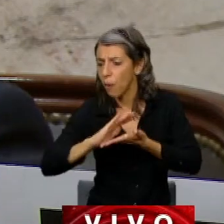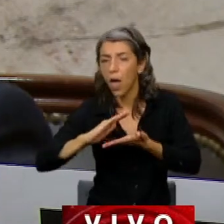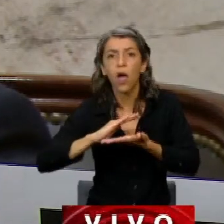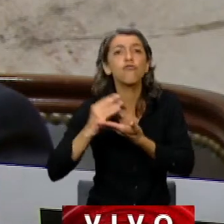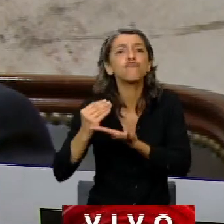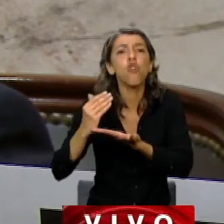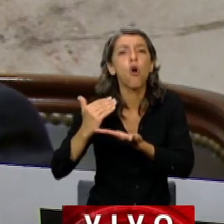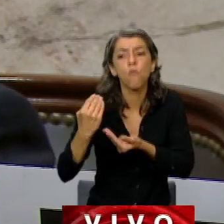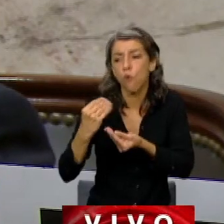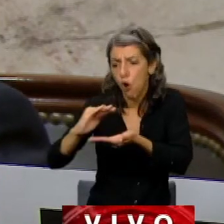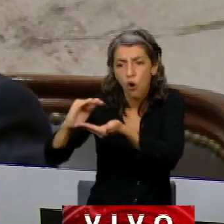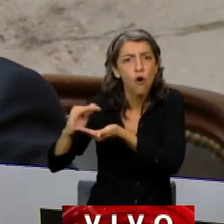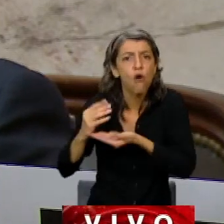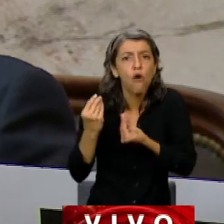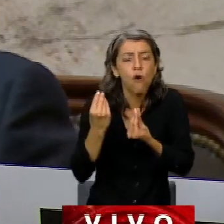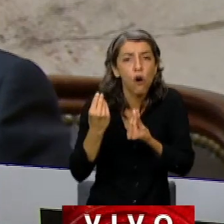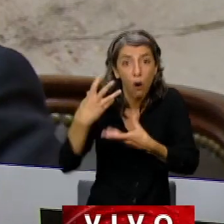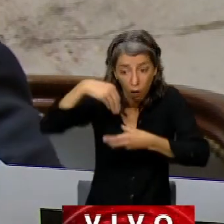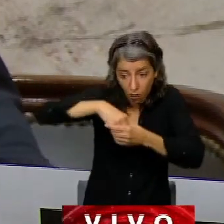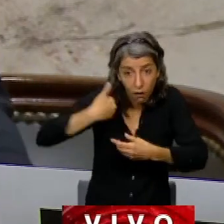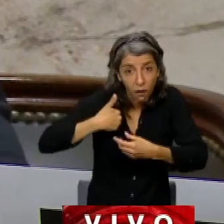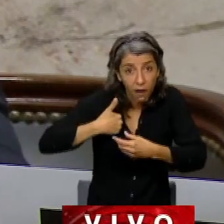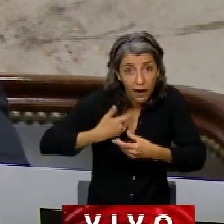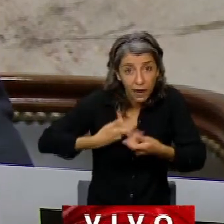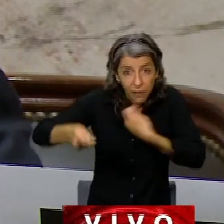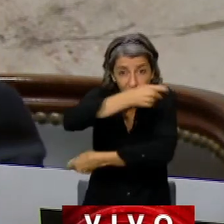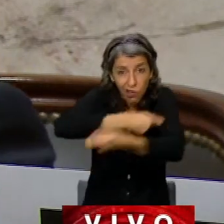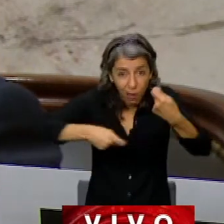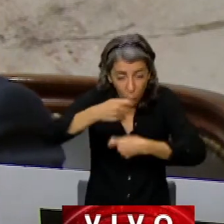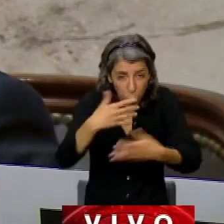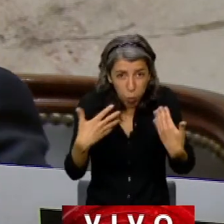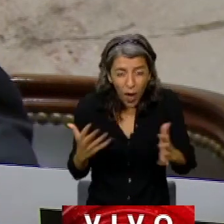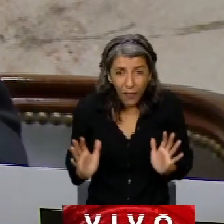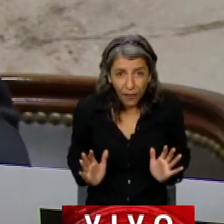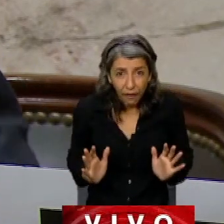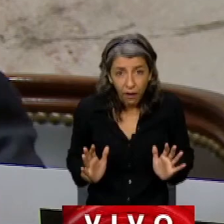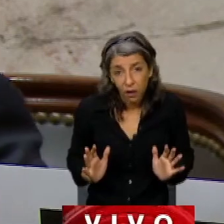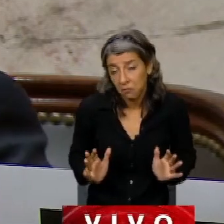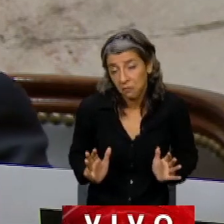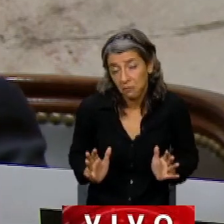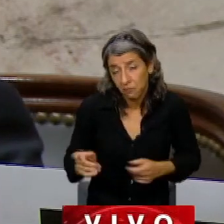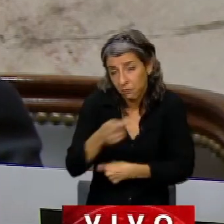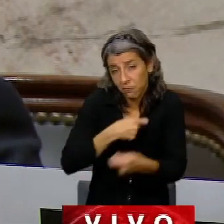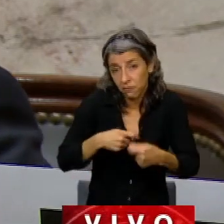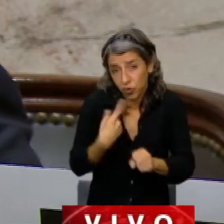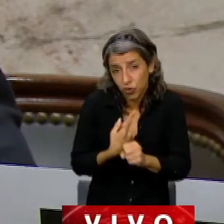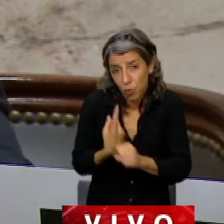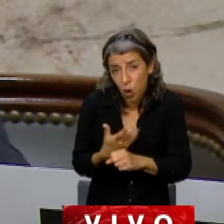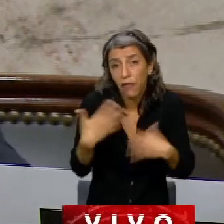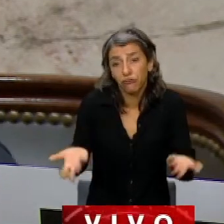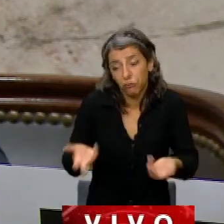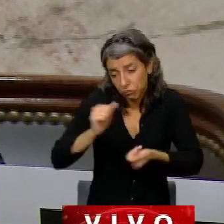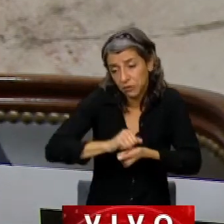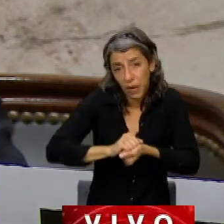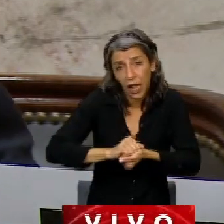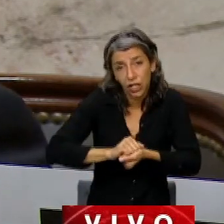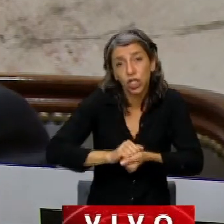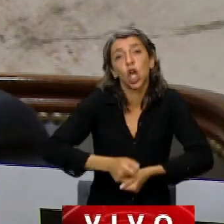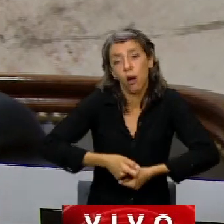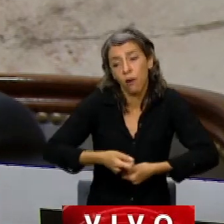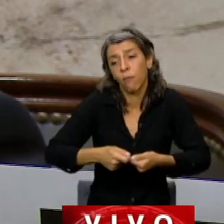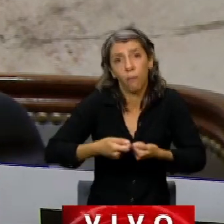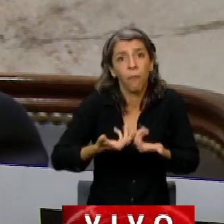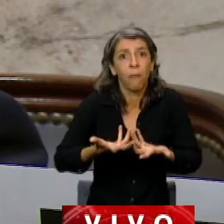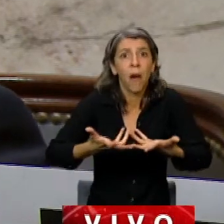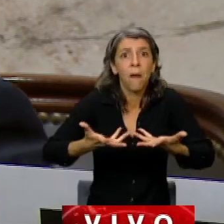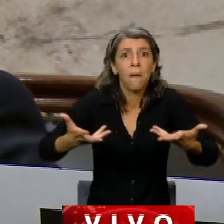en el mercado interno. Ahora, cuando no logran financiarse, terminan emitiendo dinero, terminan haciendo desastre de